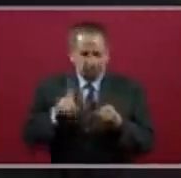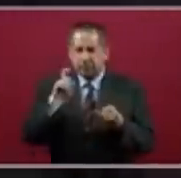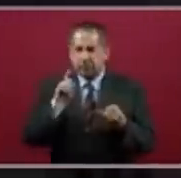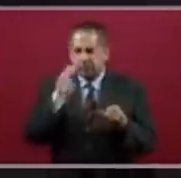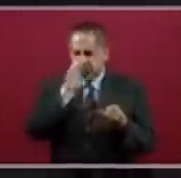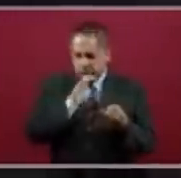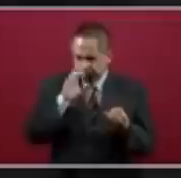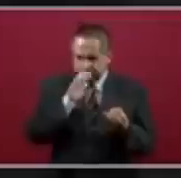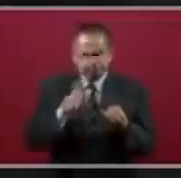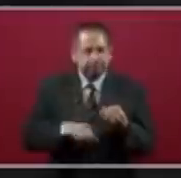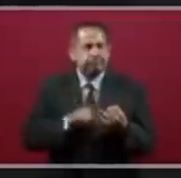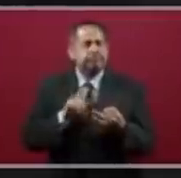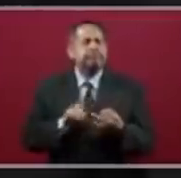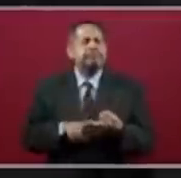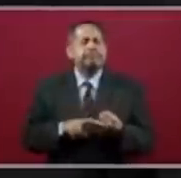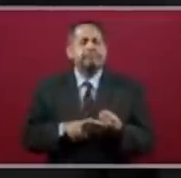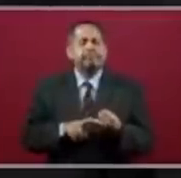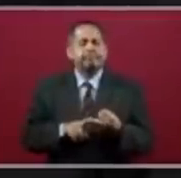Aguascalientes,